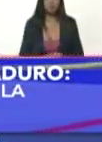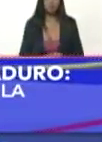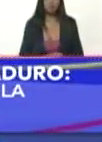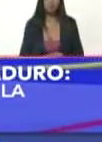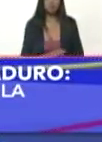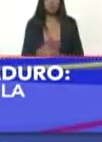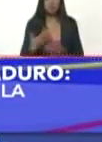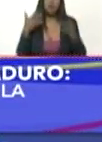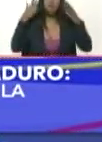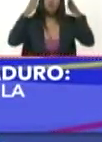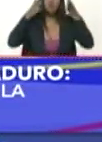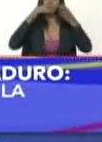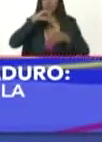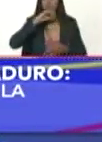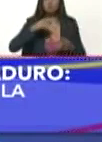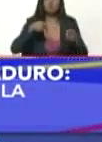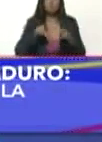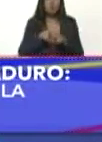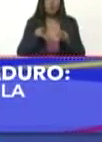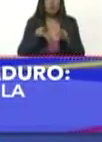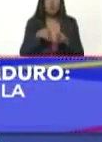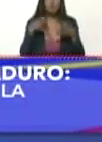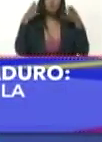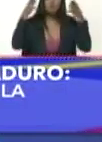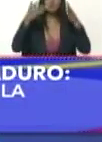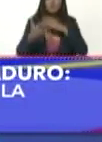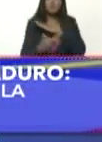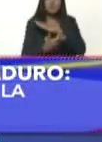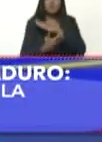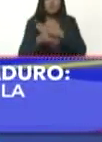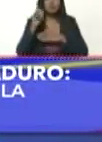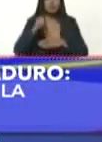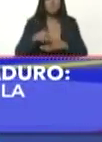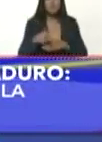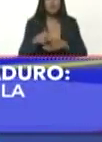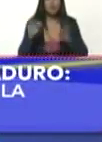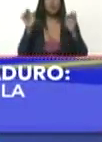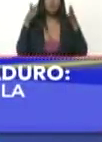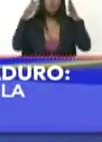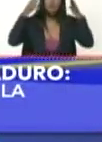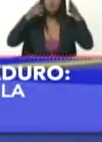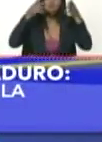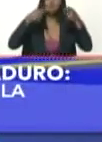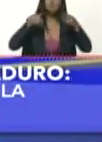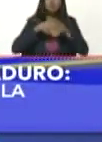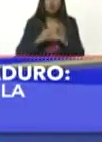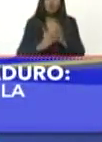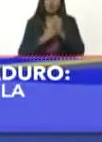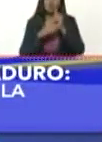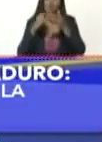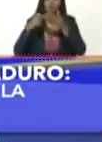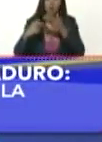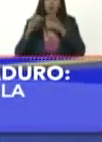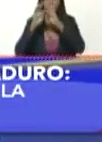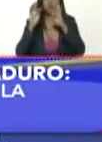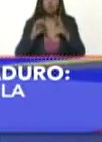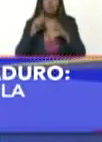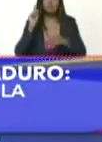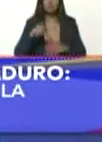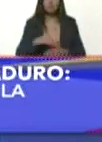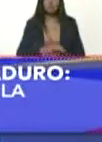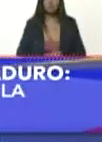para la formación histórica, para la formación técnica, para la formación estratégica, doctrinaria, conceptual, operativa.